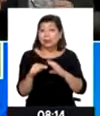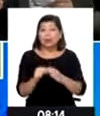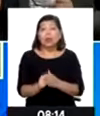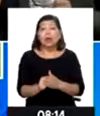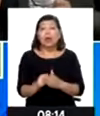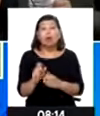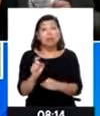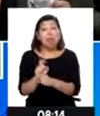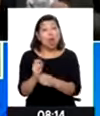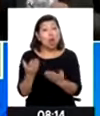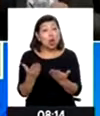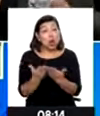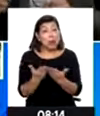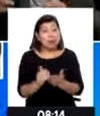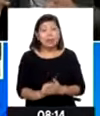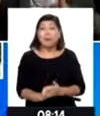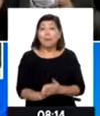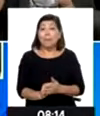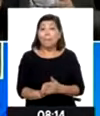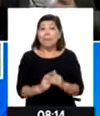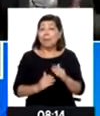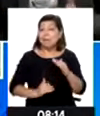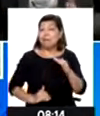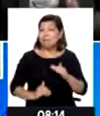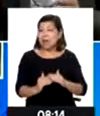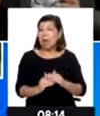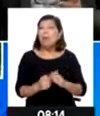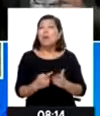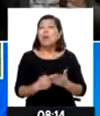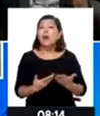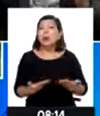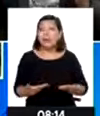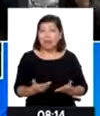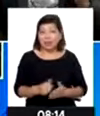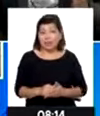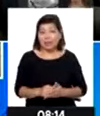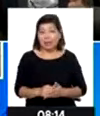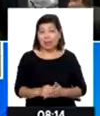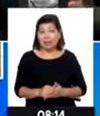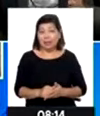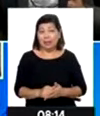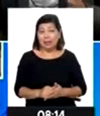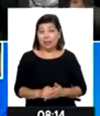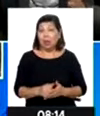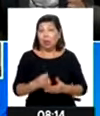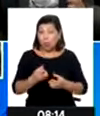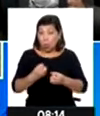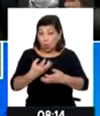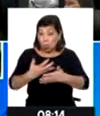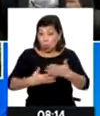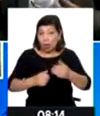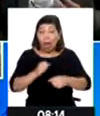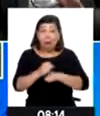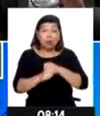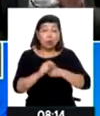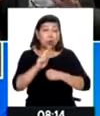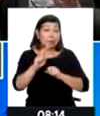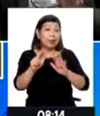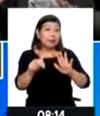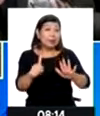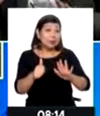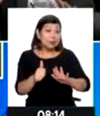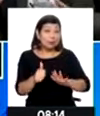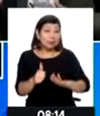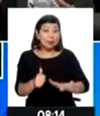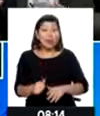tema educativo, fortalecerlo enormemente. ¿Por qué? Porque según el censo del 2016, de